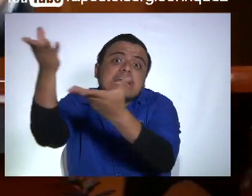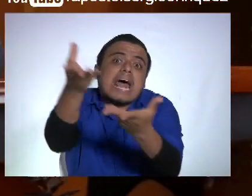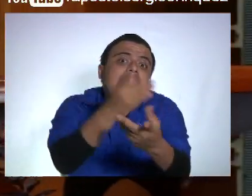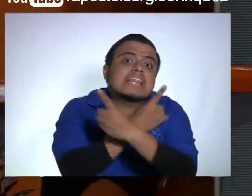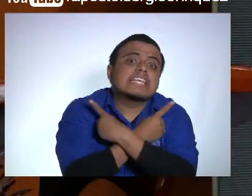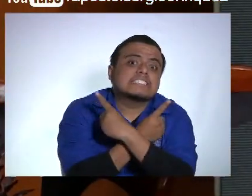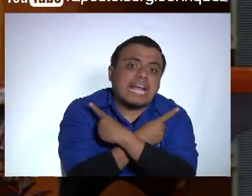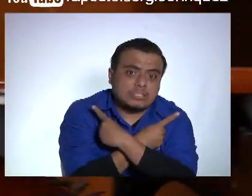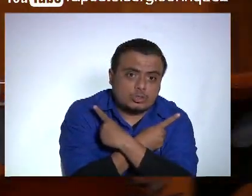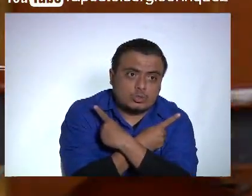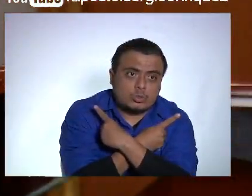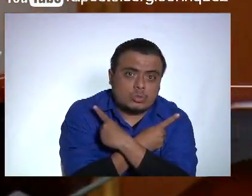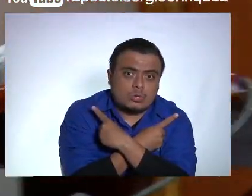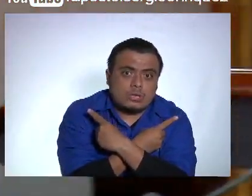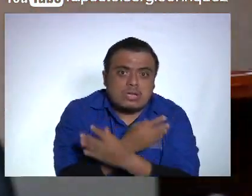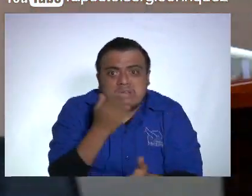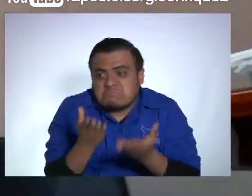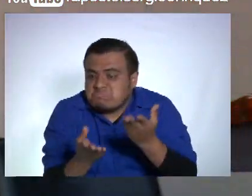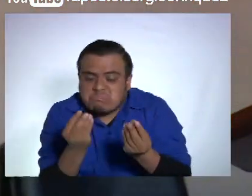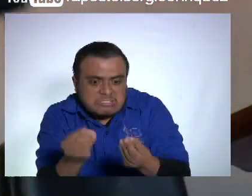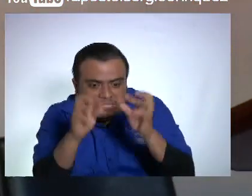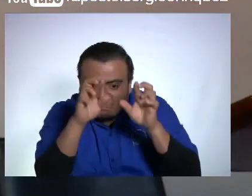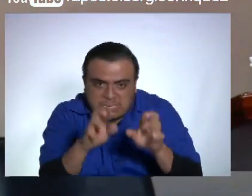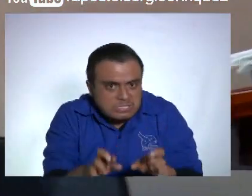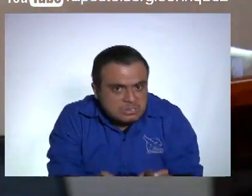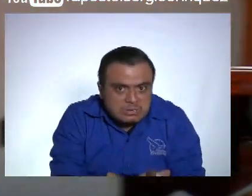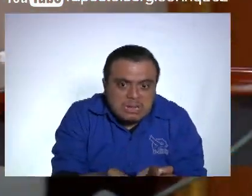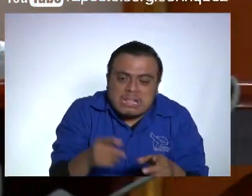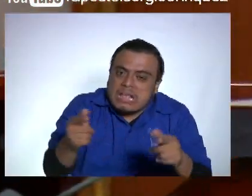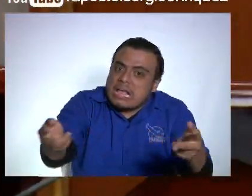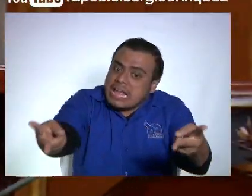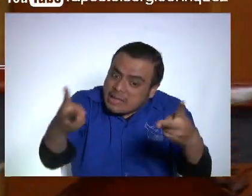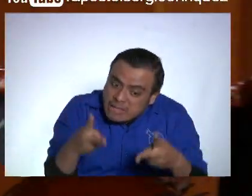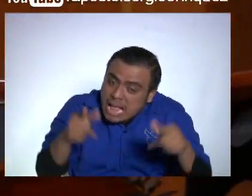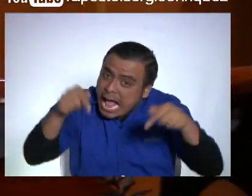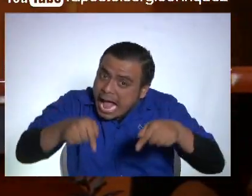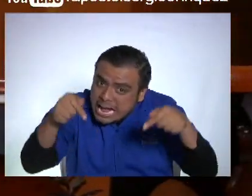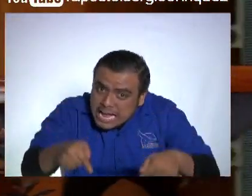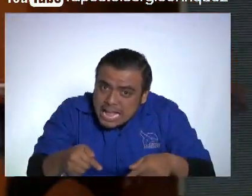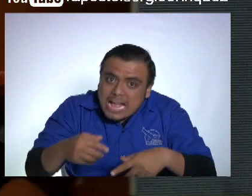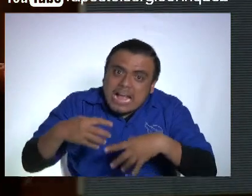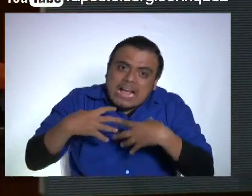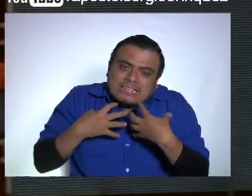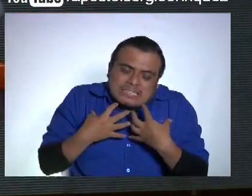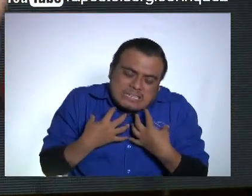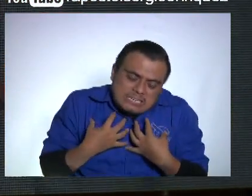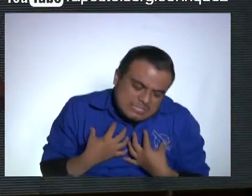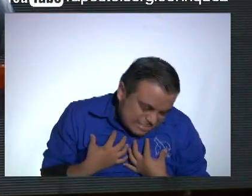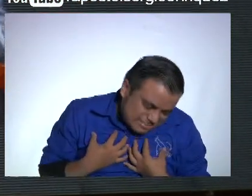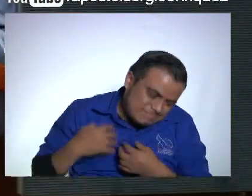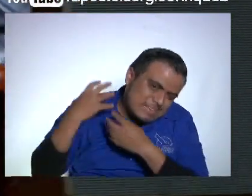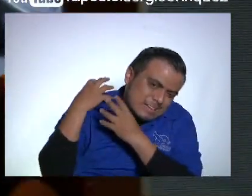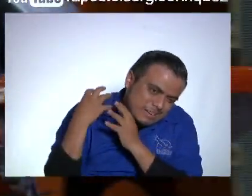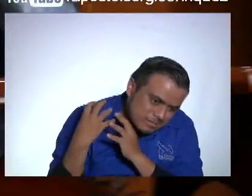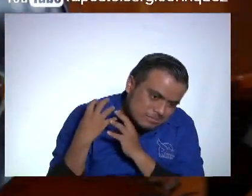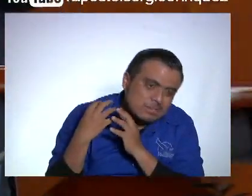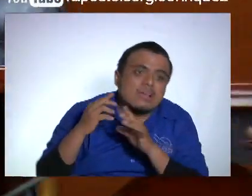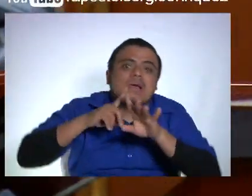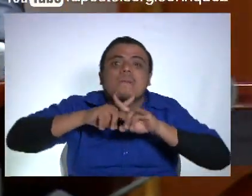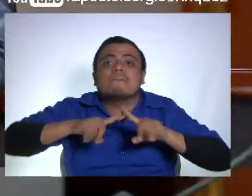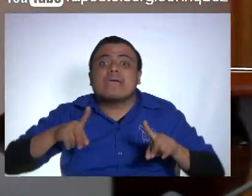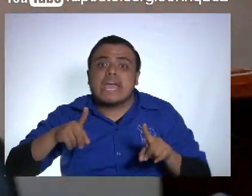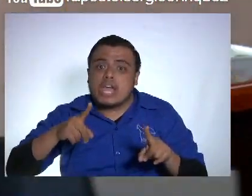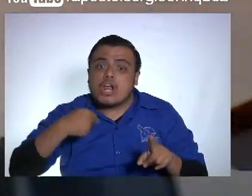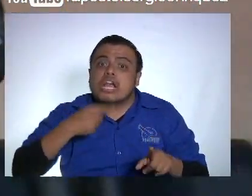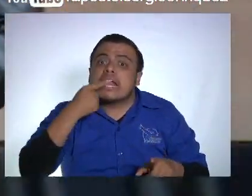que vino el día de hoy cansado. Hay mucha gente que vino cargado en esta noche, pero yo vengo a decirte de parte de Dios que